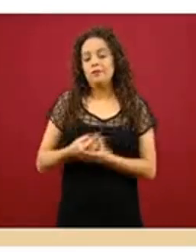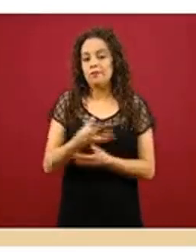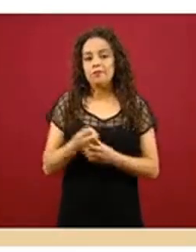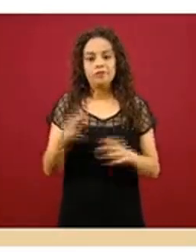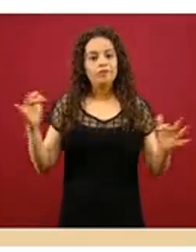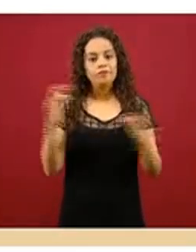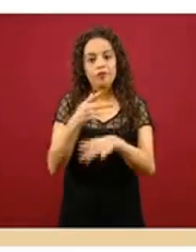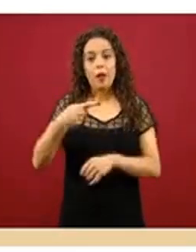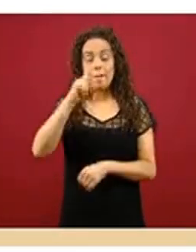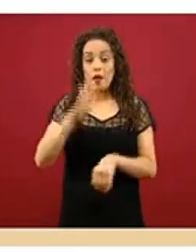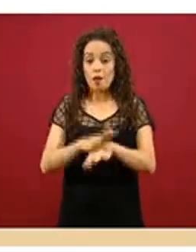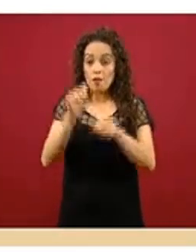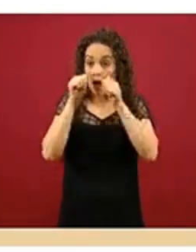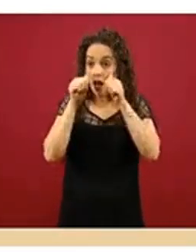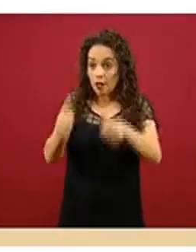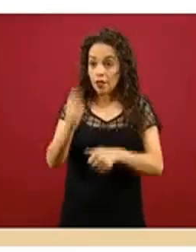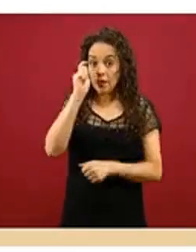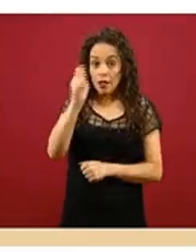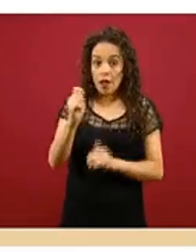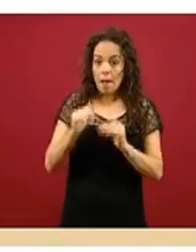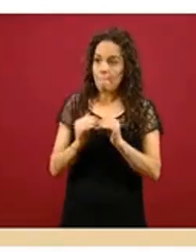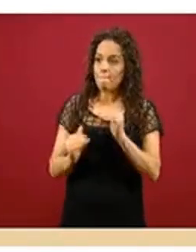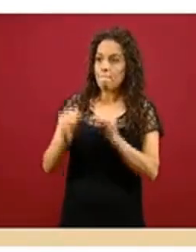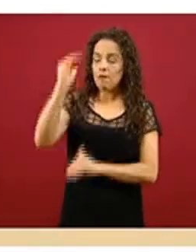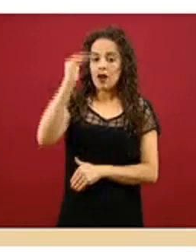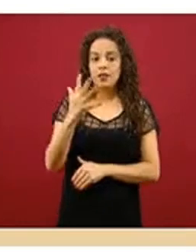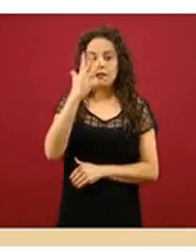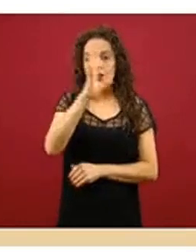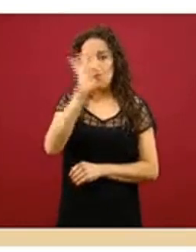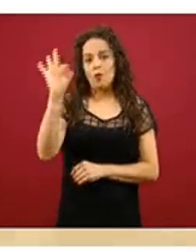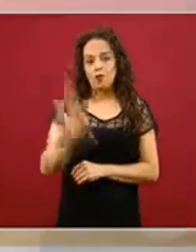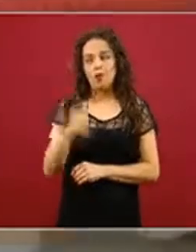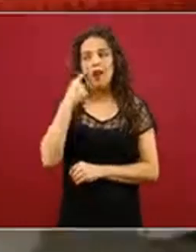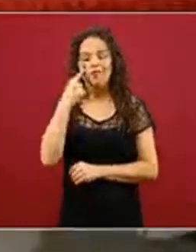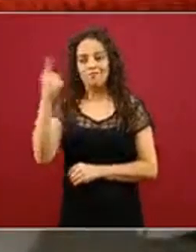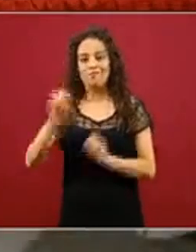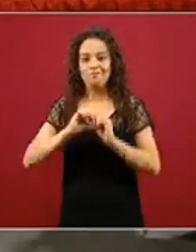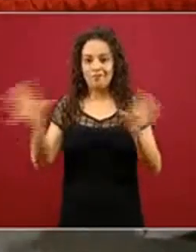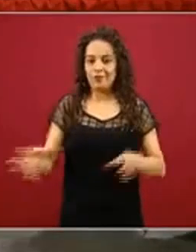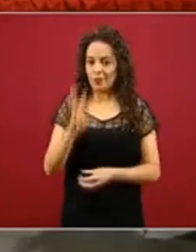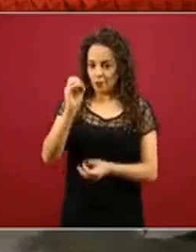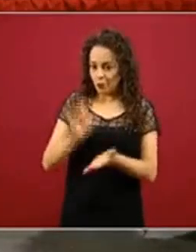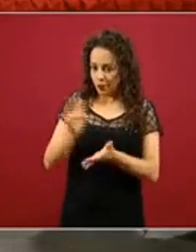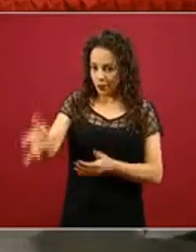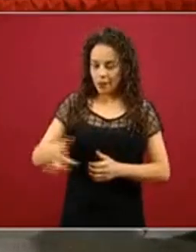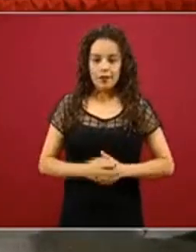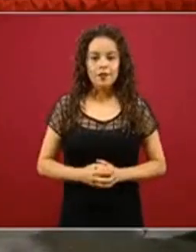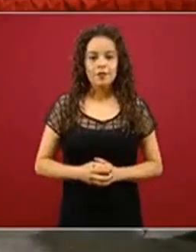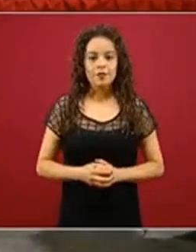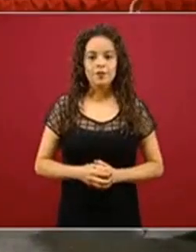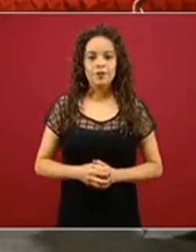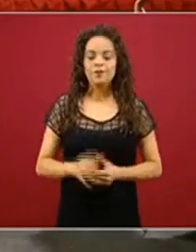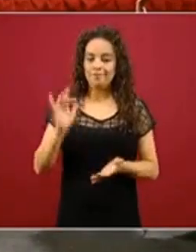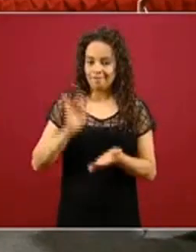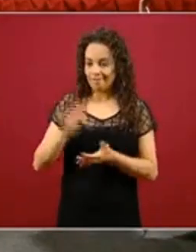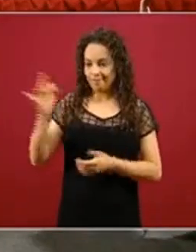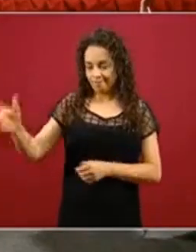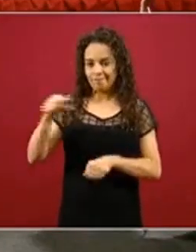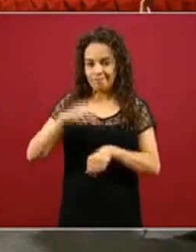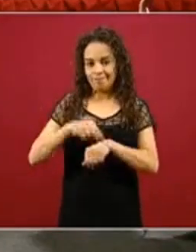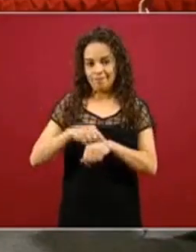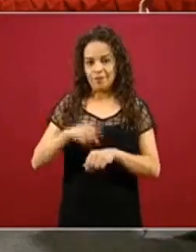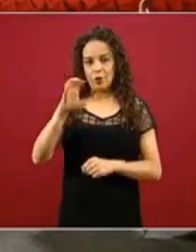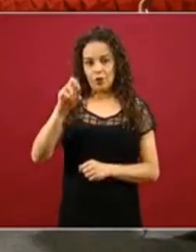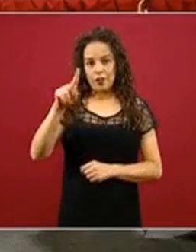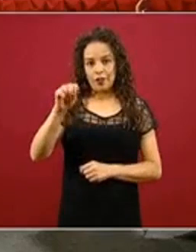ponemos atención en los que han aumentado más del 5%. Muchas gracias. Muchas gracias, doctor Ricardo Cortés. Este